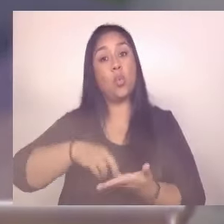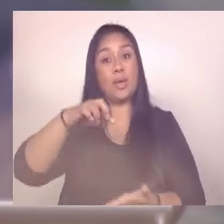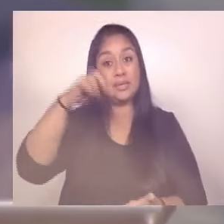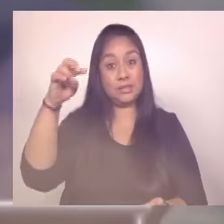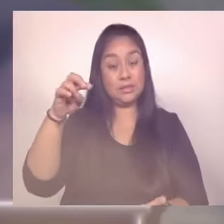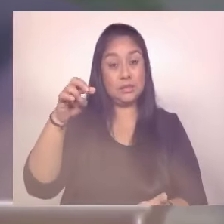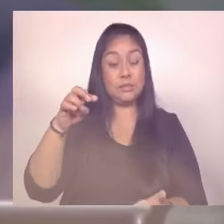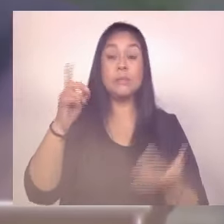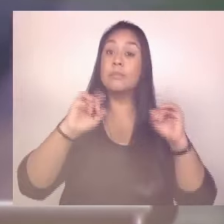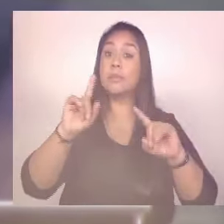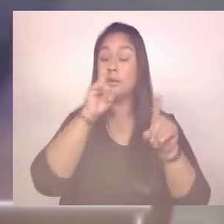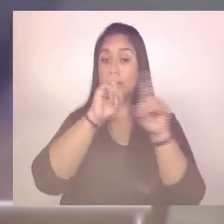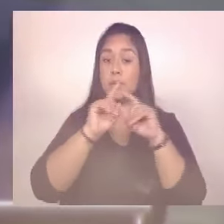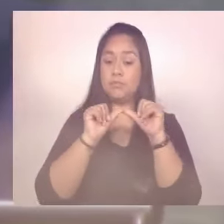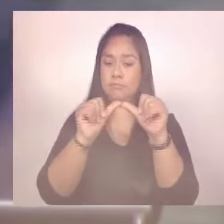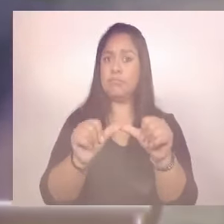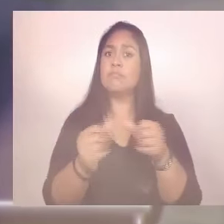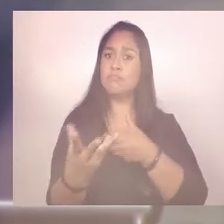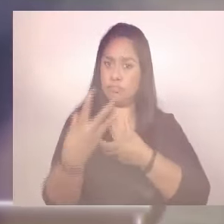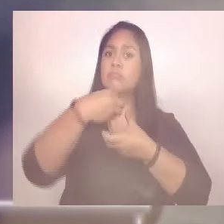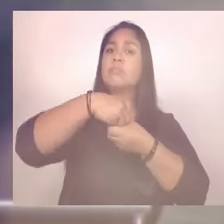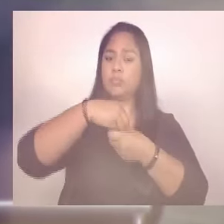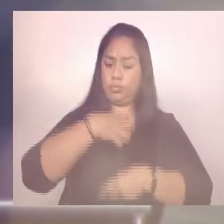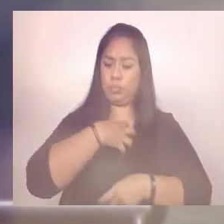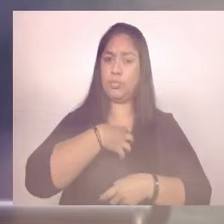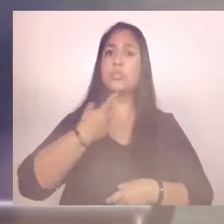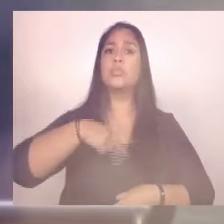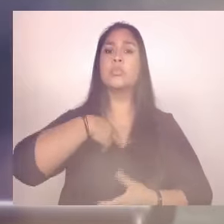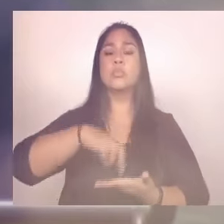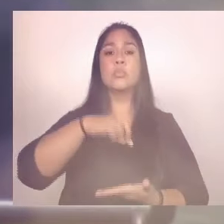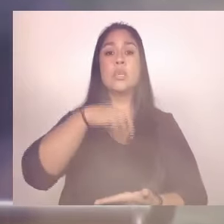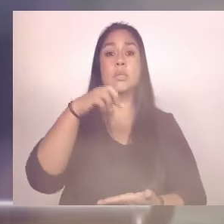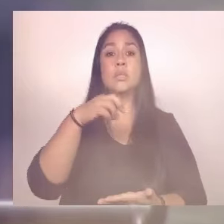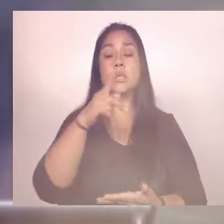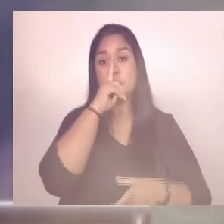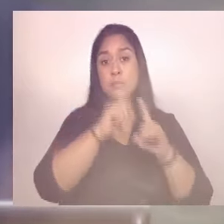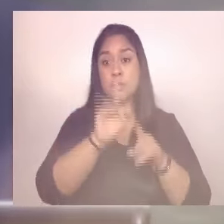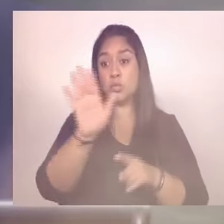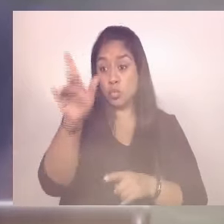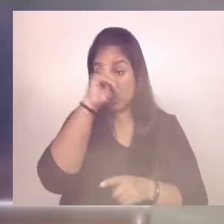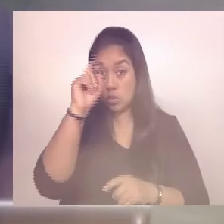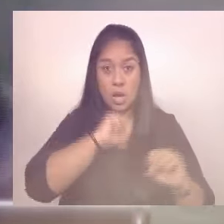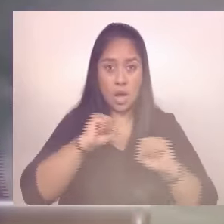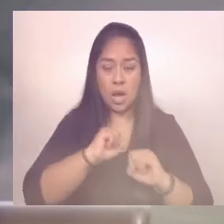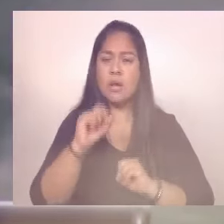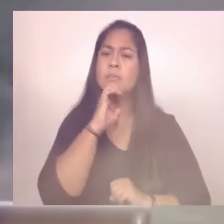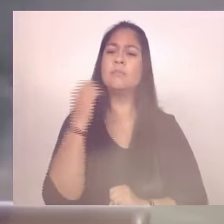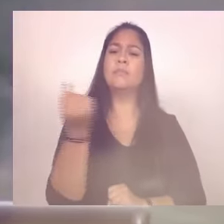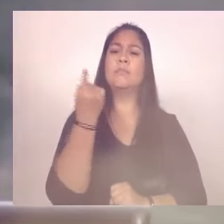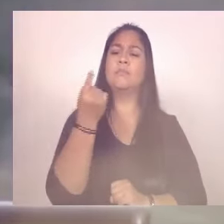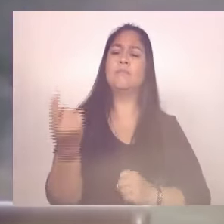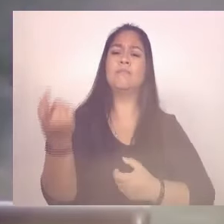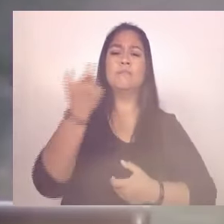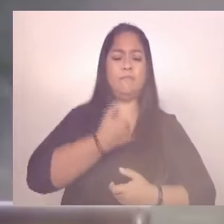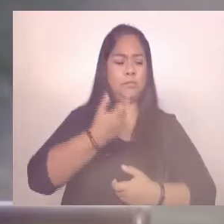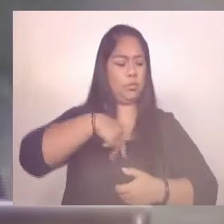de nuestro territorio, pero que continúan siendo parte integral de nuestra nación y cuyo trabajo es parte fundamental